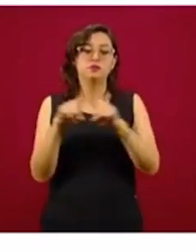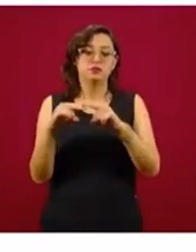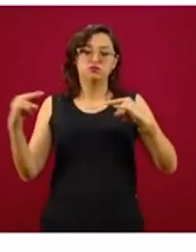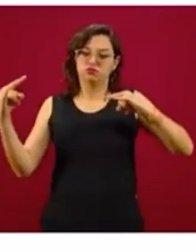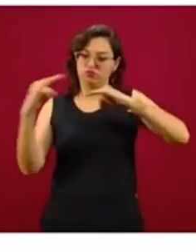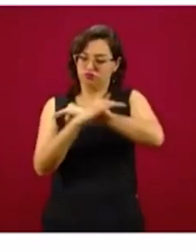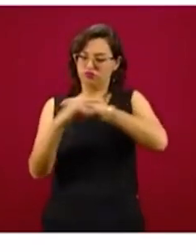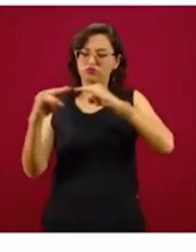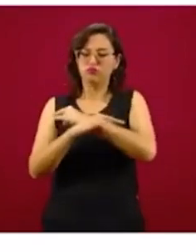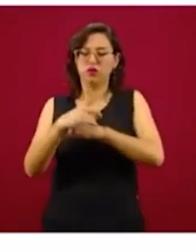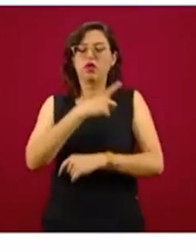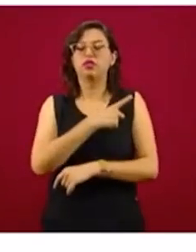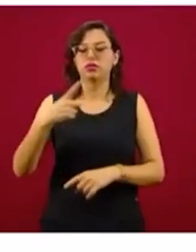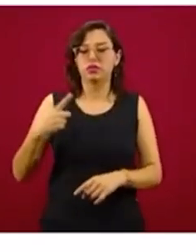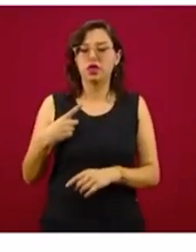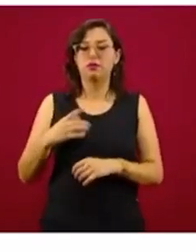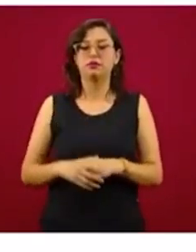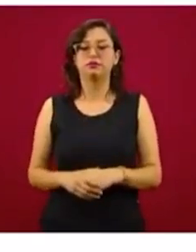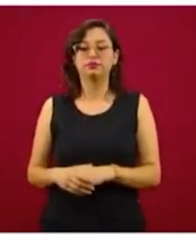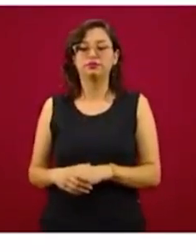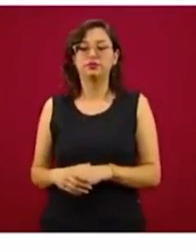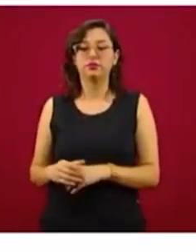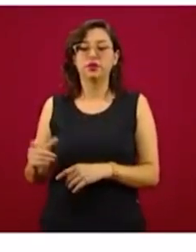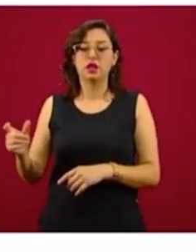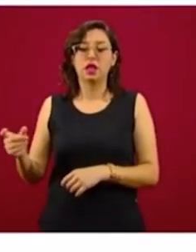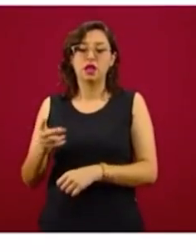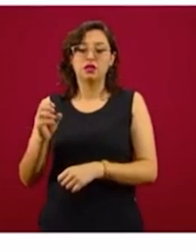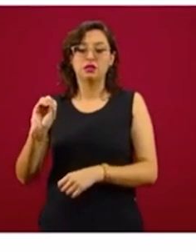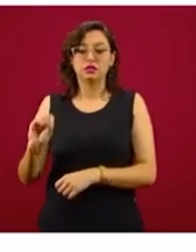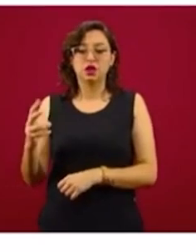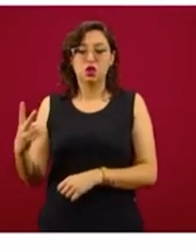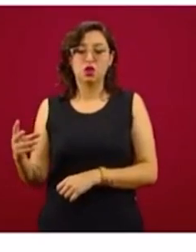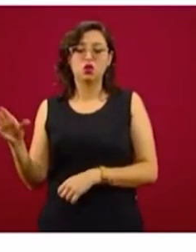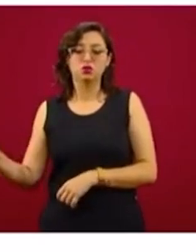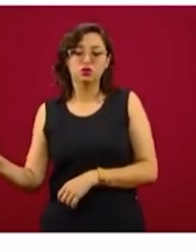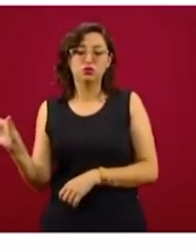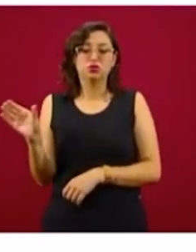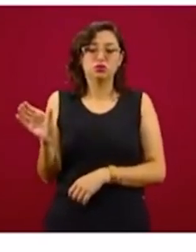alimentadora. En el caso de modernización, que sería el segundo grupo